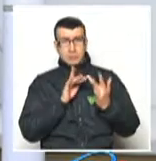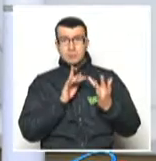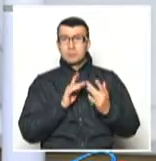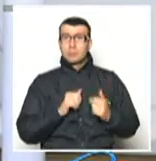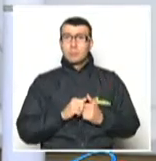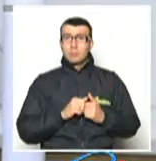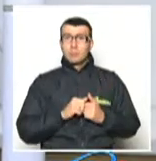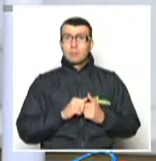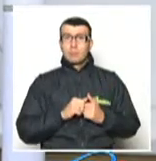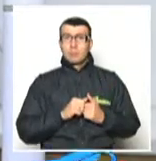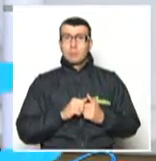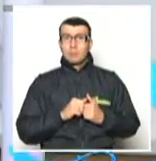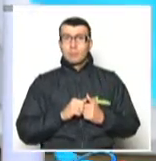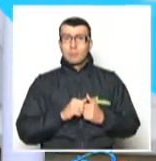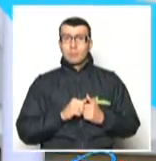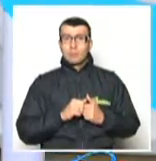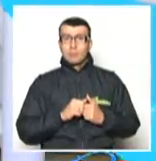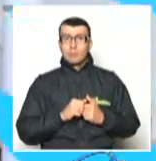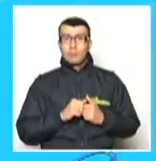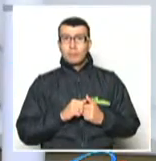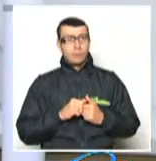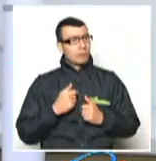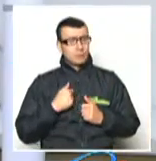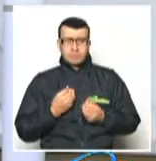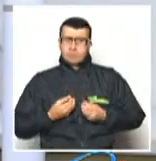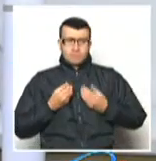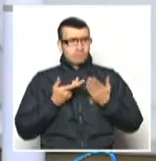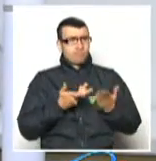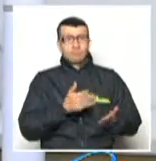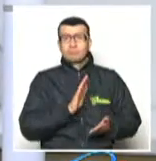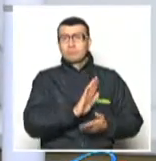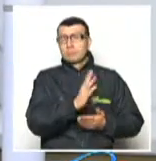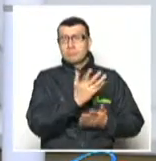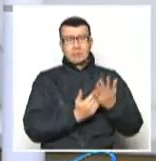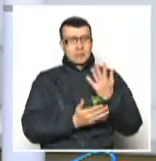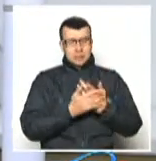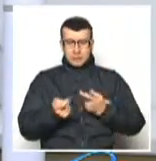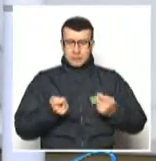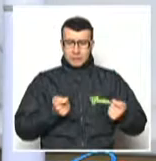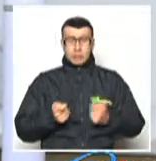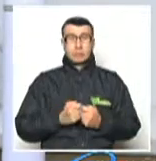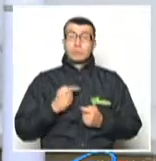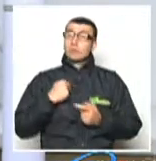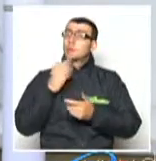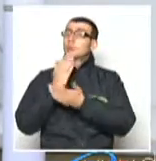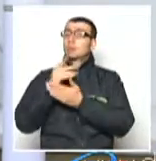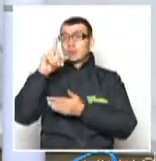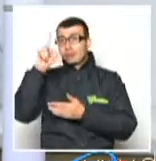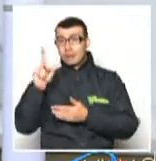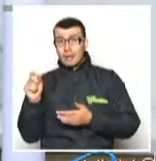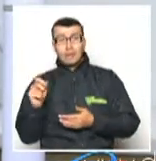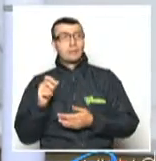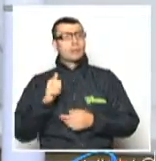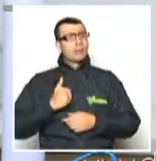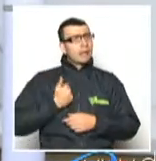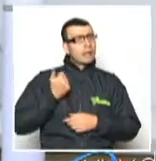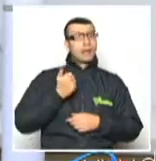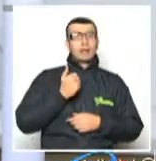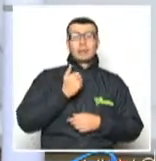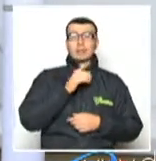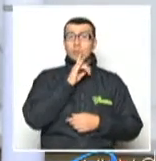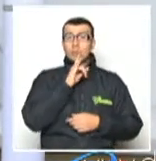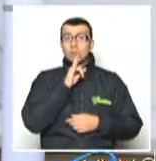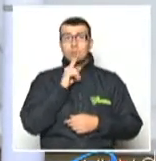poní todo mí en sus manos. Hablando en Italia, en Canadá, en Estados Unidos, el precio